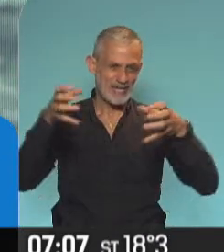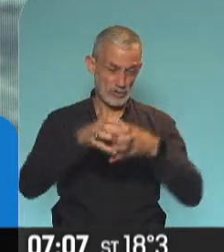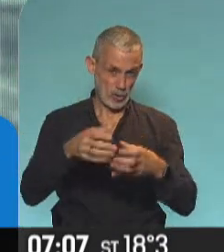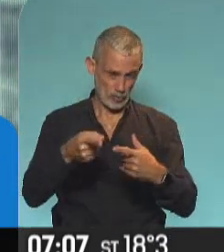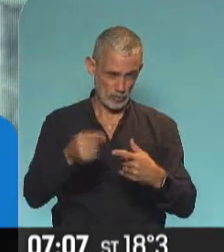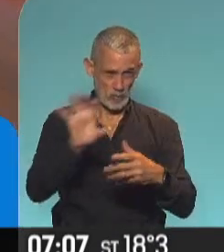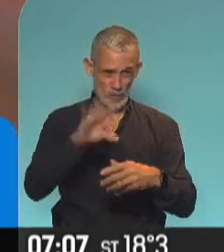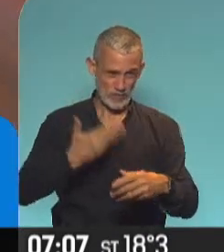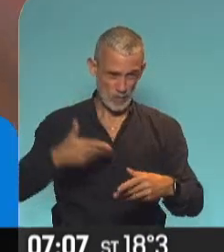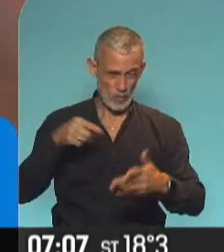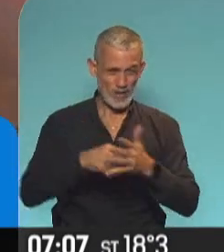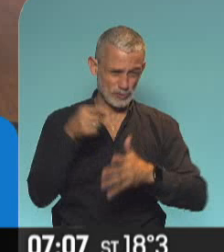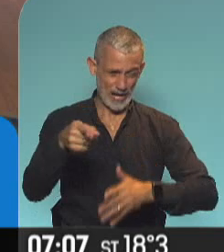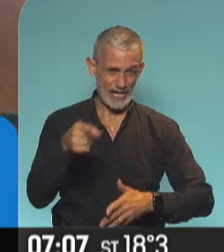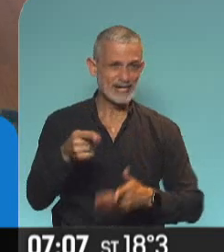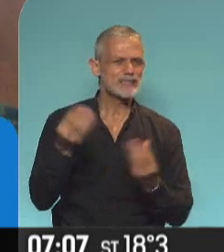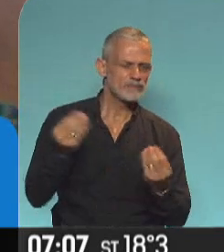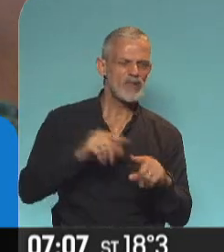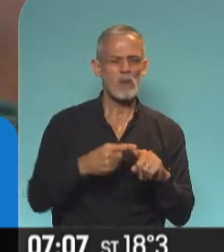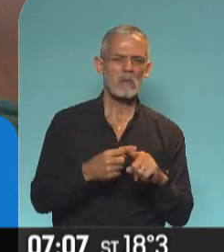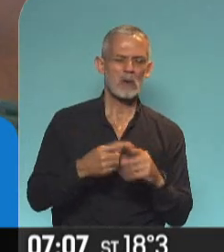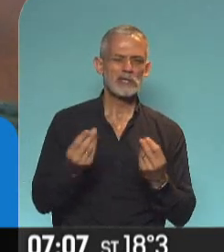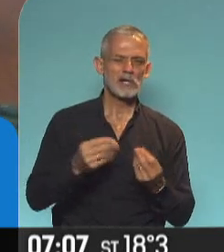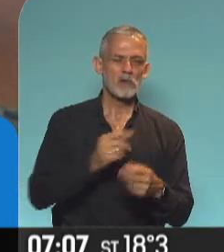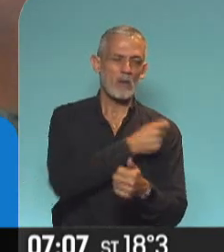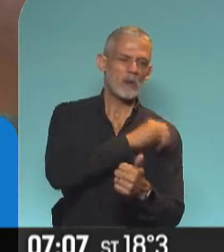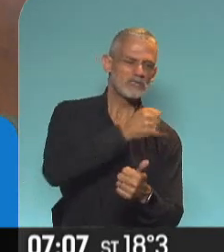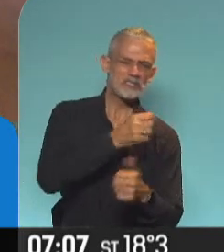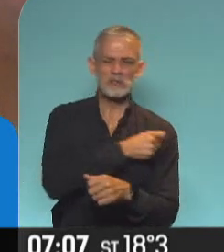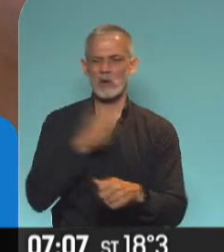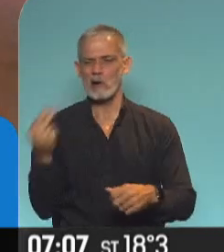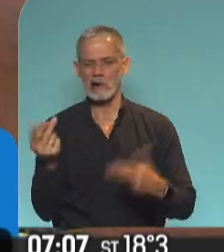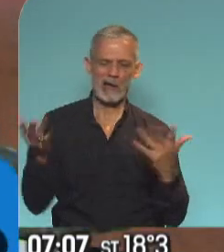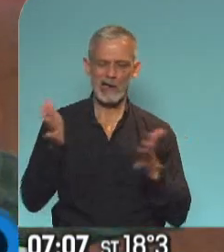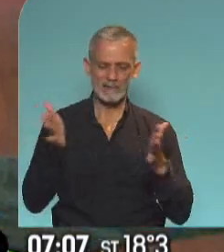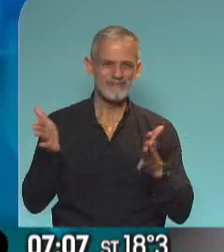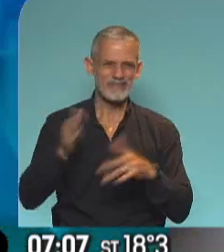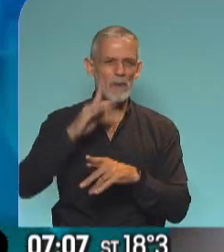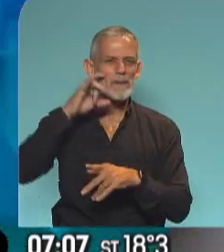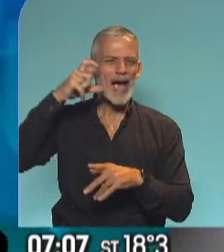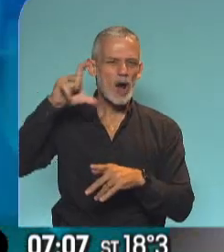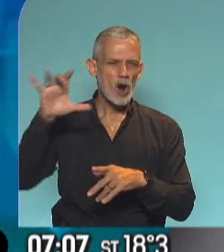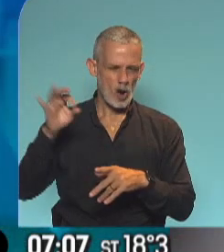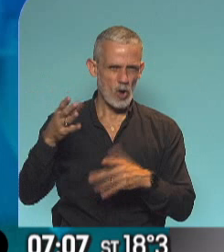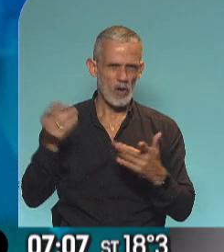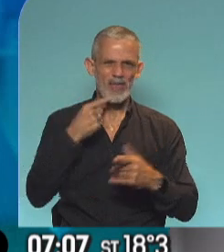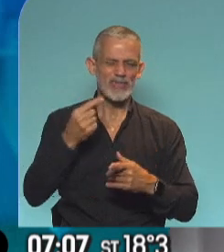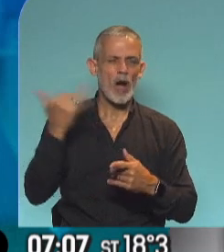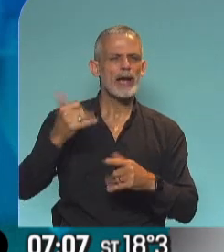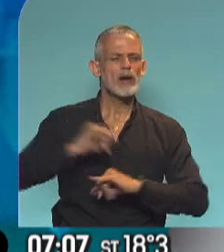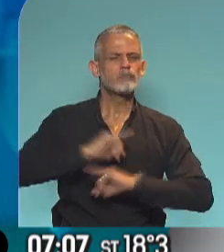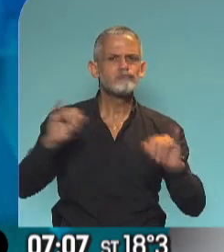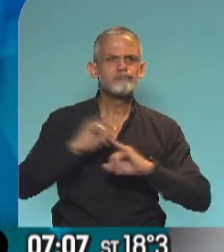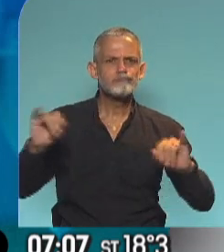política, si se quiere, precisamente por este debate vacuna sí, vacuna no. Dijo Carlos Bianco, el jefe de gabinete: hay una campaña